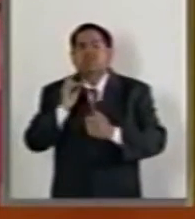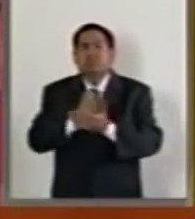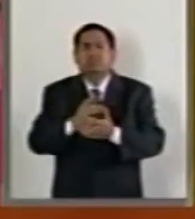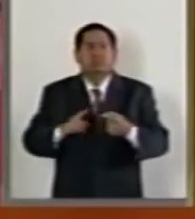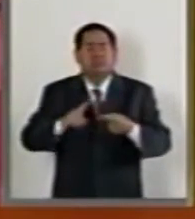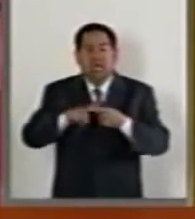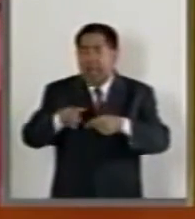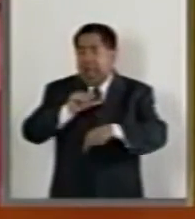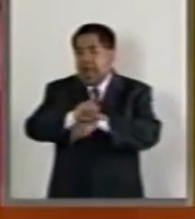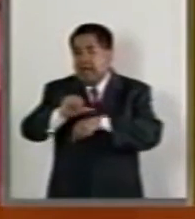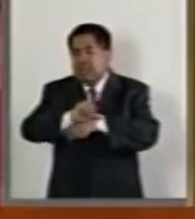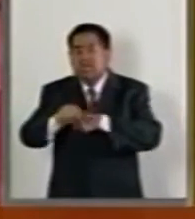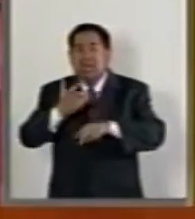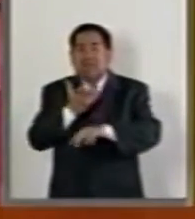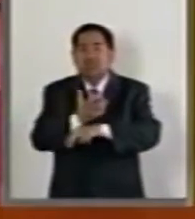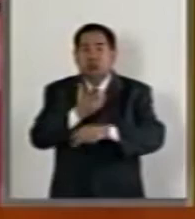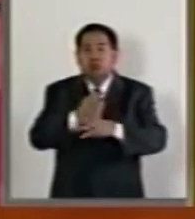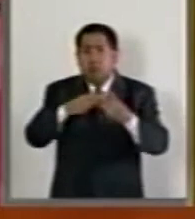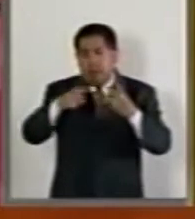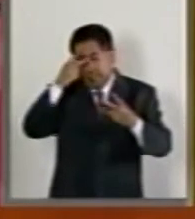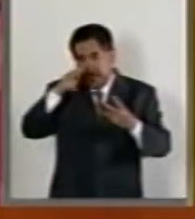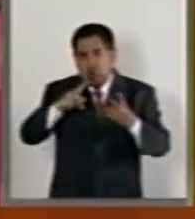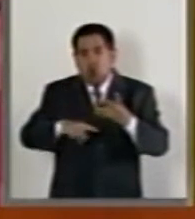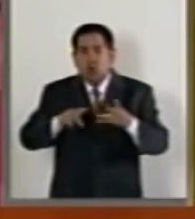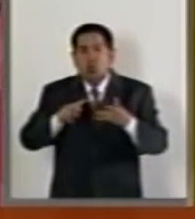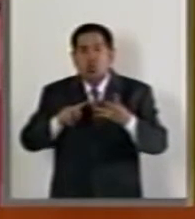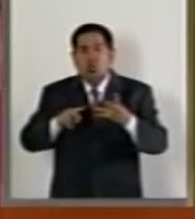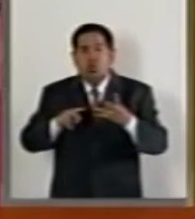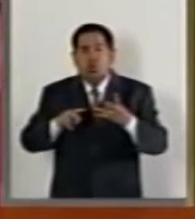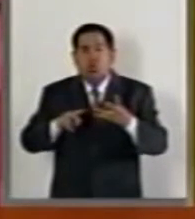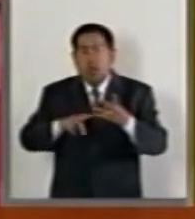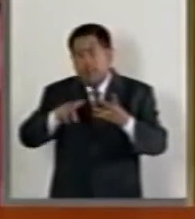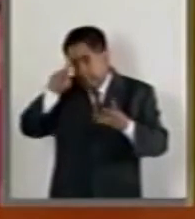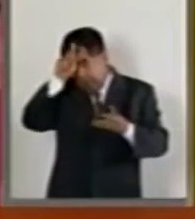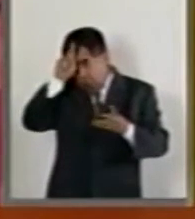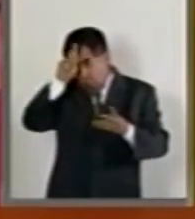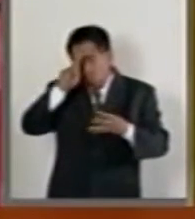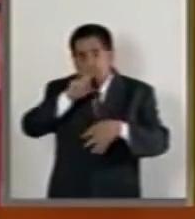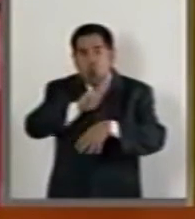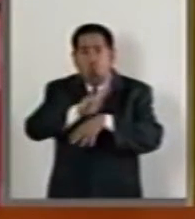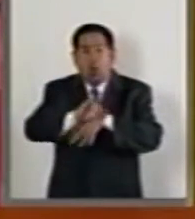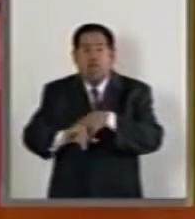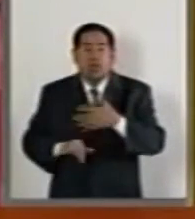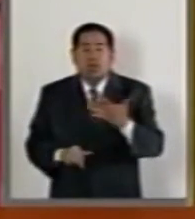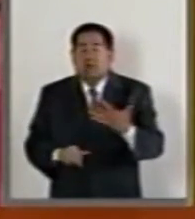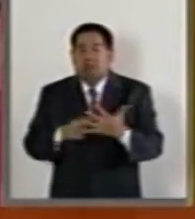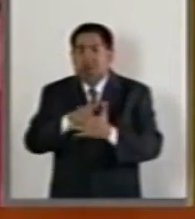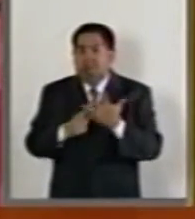fueron Argentina, Estados Unidos, México y Uruguay, perdón, Perú y Uruguay,